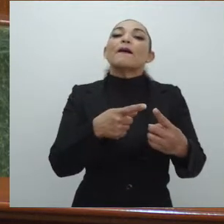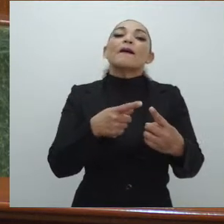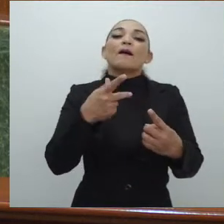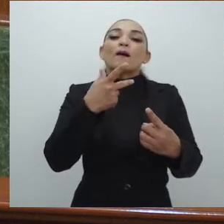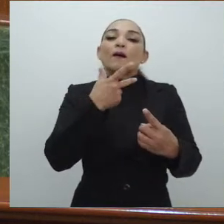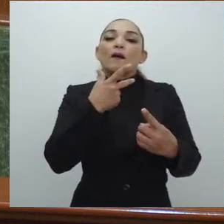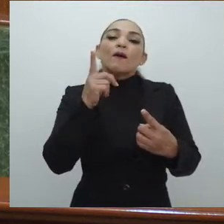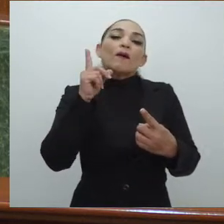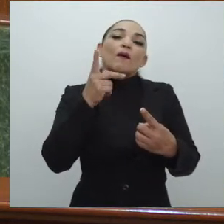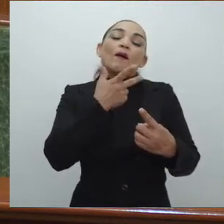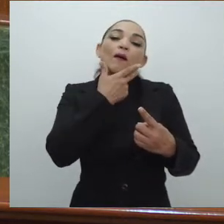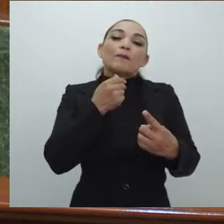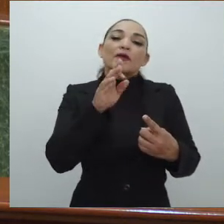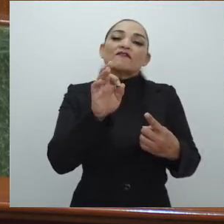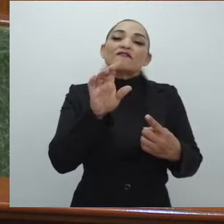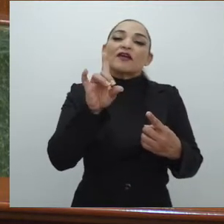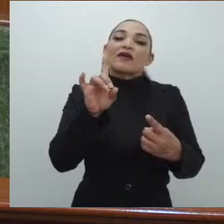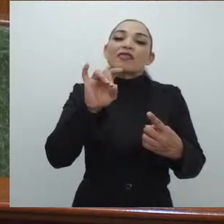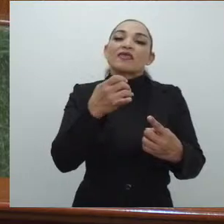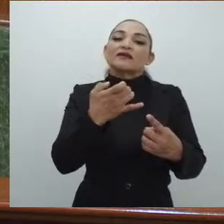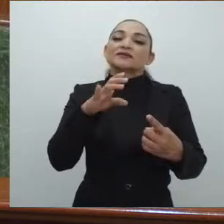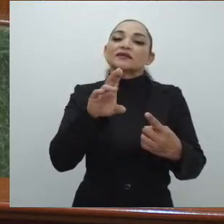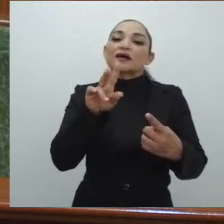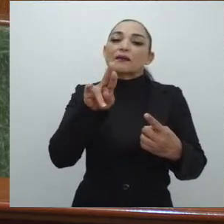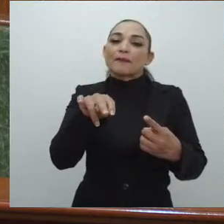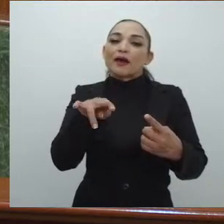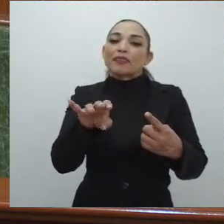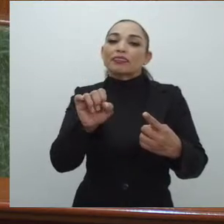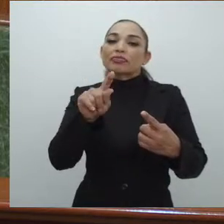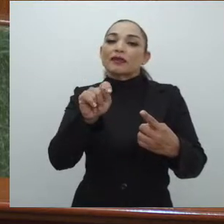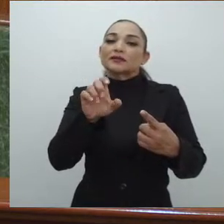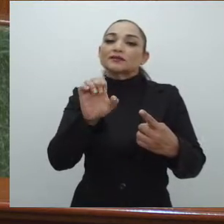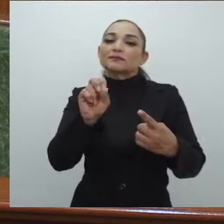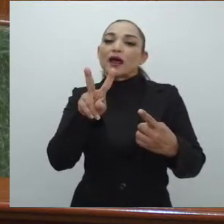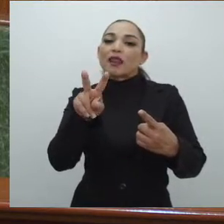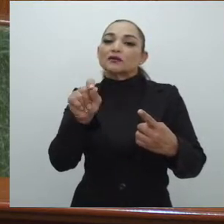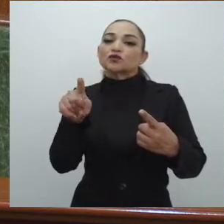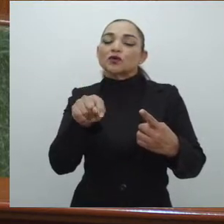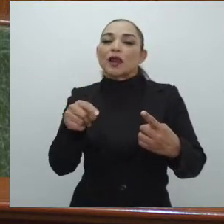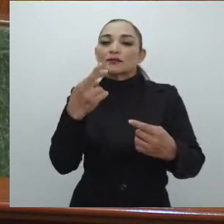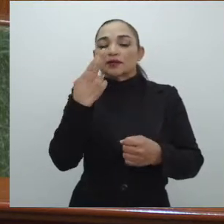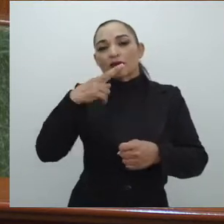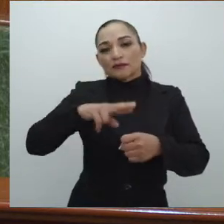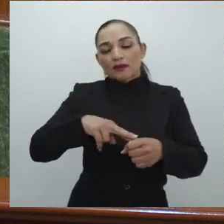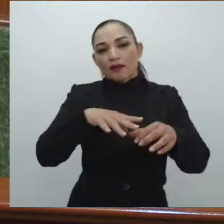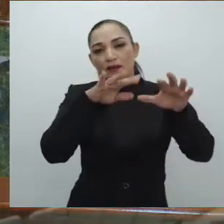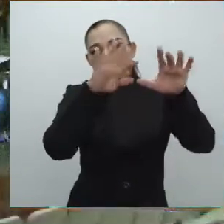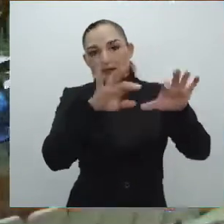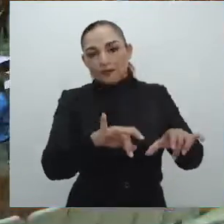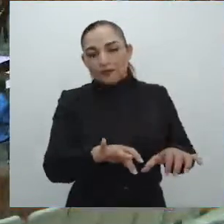Cervantes Valenzuela. La Secretaría va a dar lectura al dictamen. Adelante, diputada secretaria.